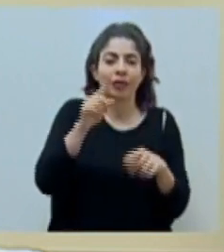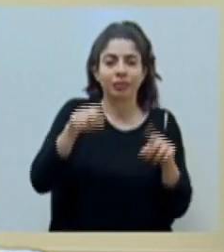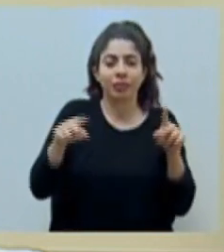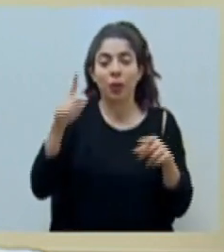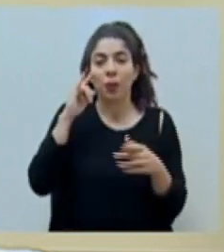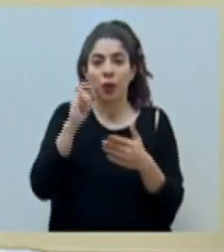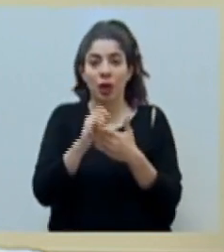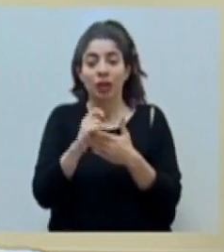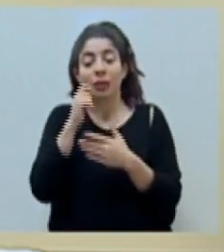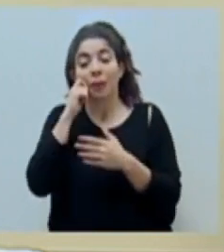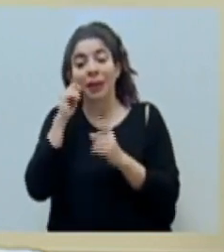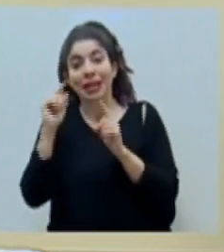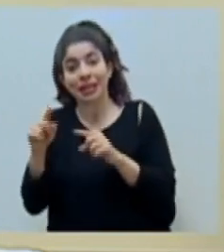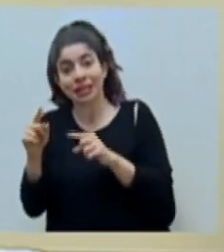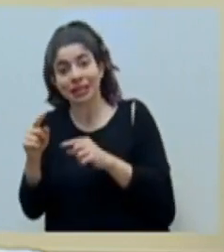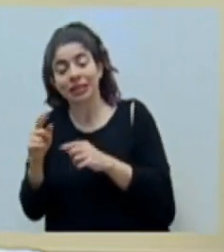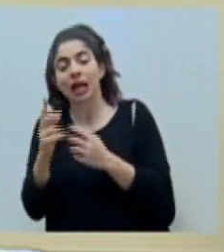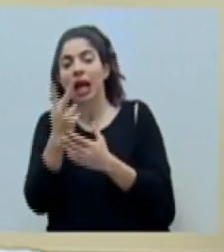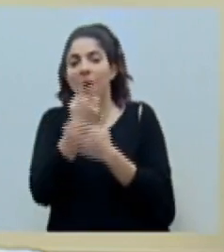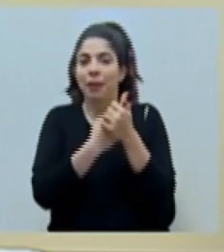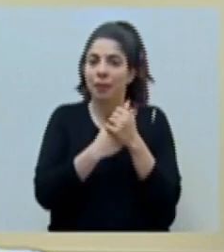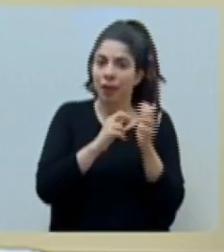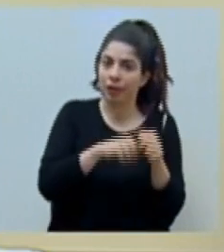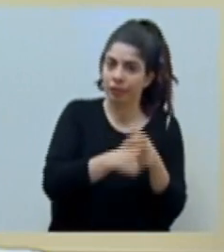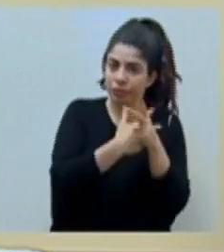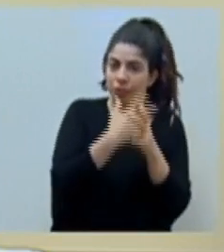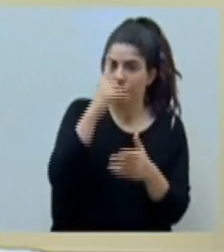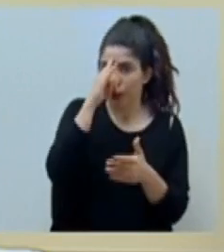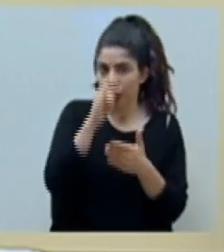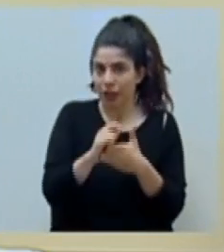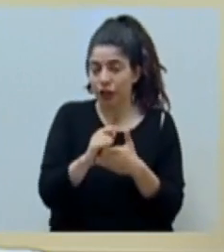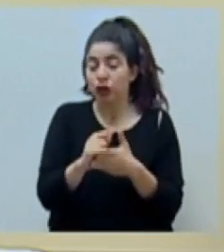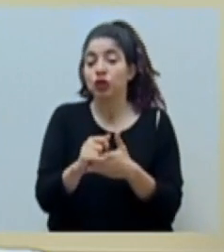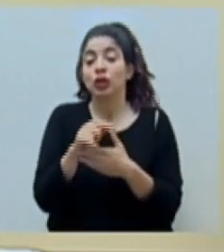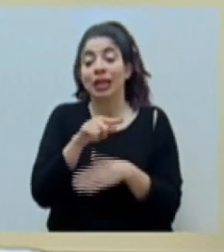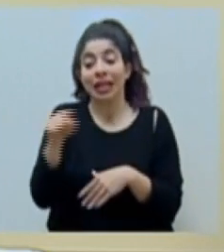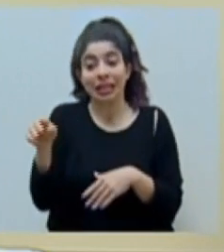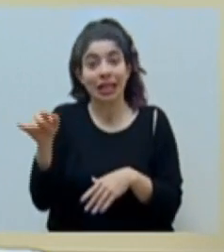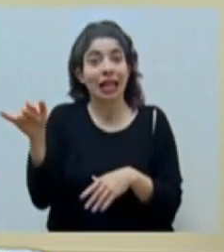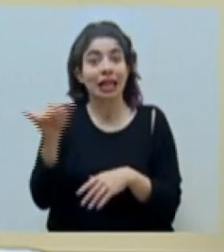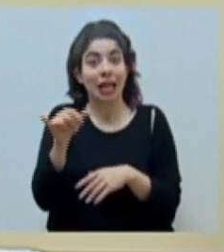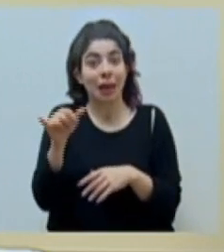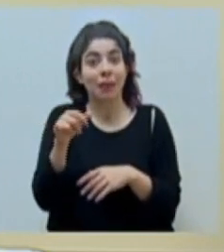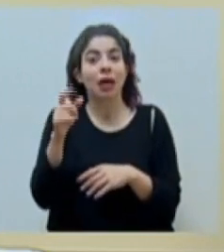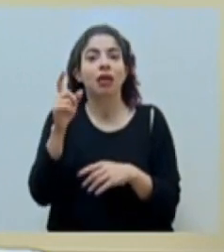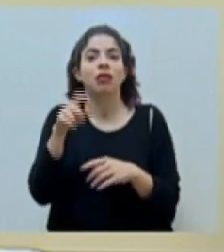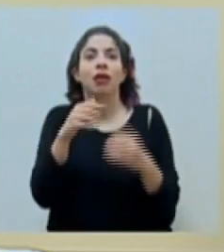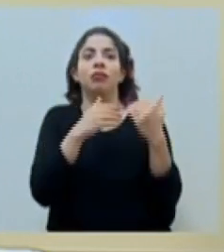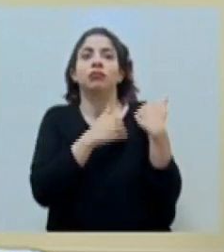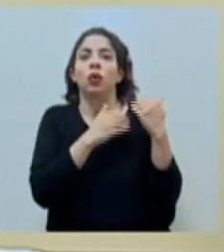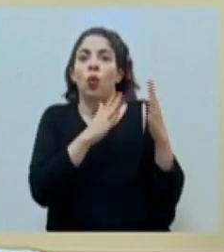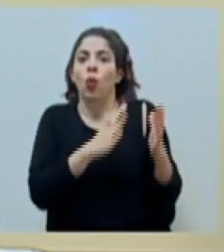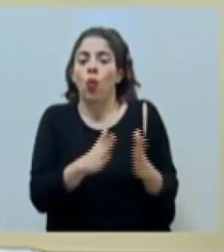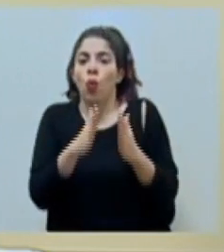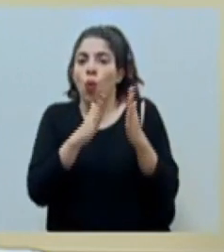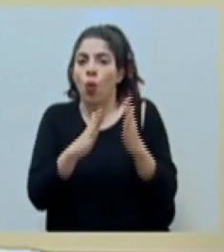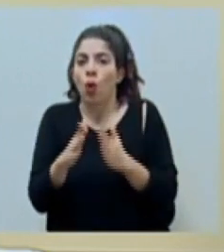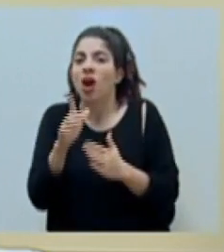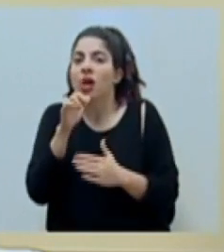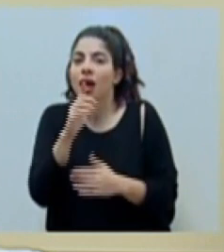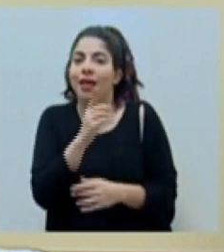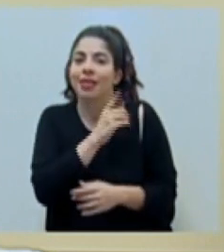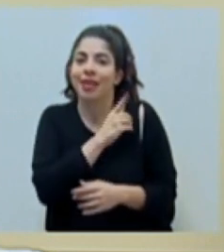pero de la presencialidad, ¿verdad?, con la educación a distancia. Y esto pasa también por la organización que puedan hacer los